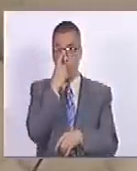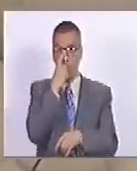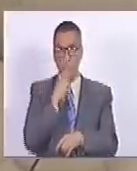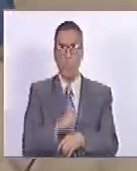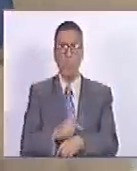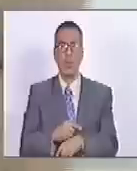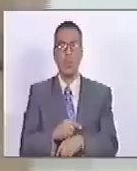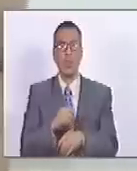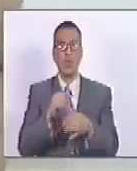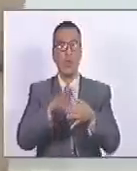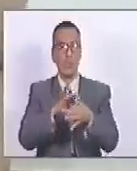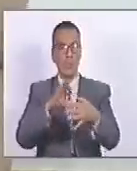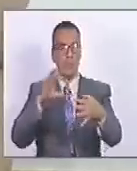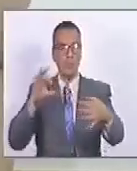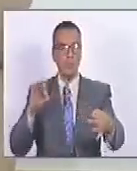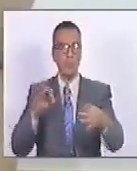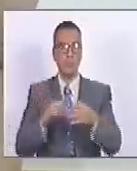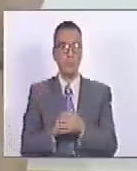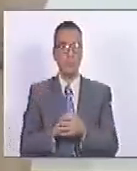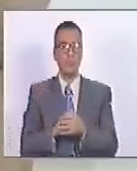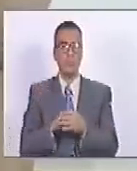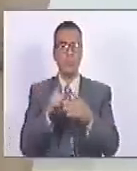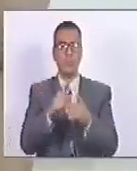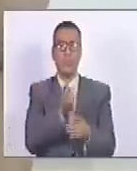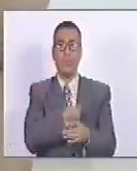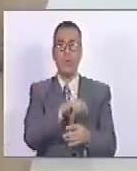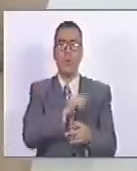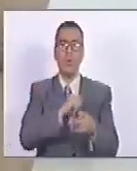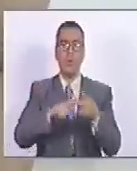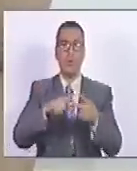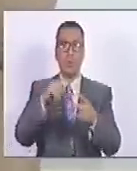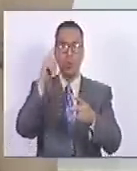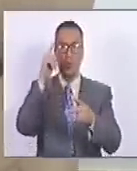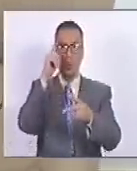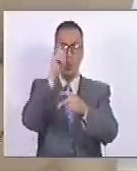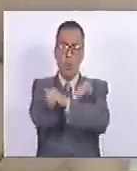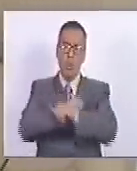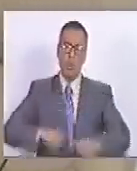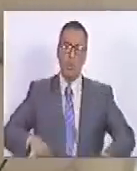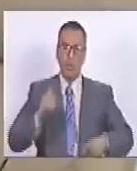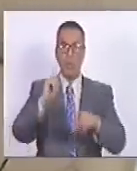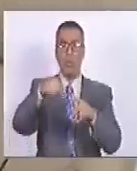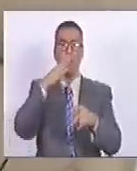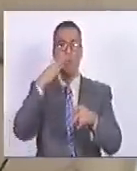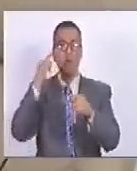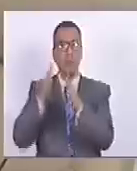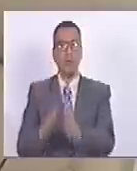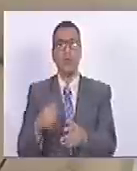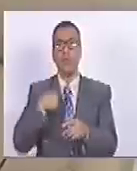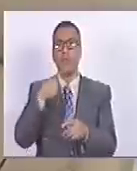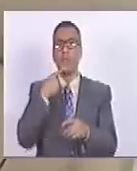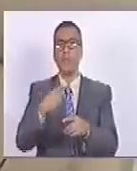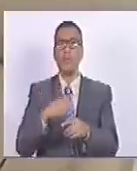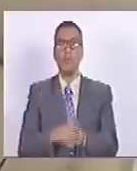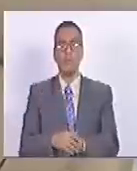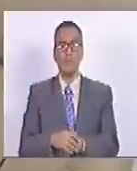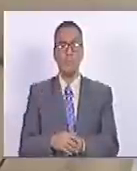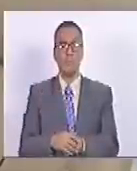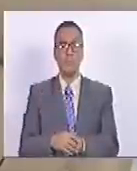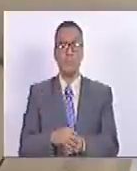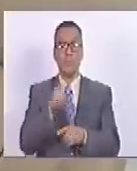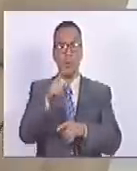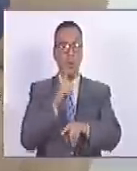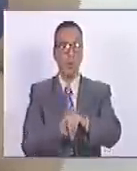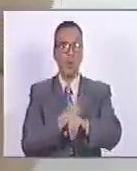que se parara un español, un portugués, un francés y dijera: es